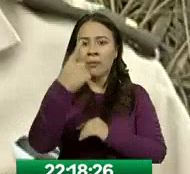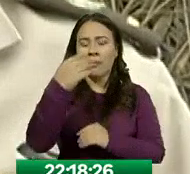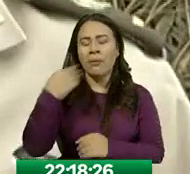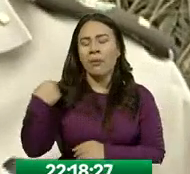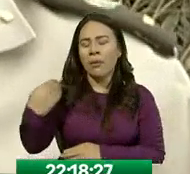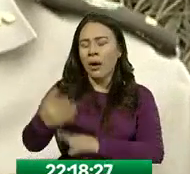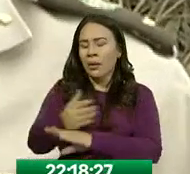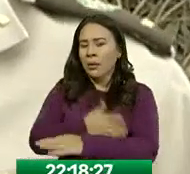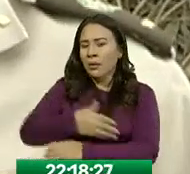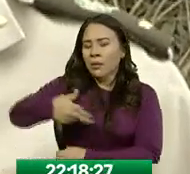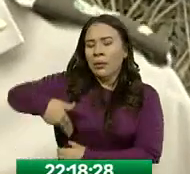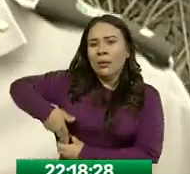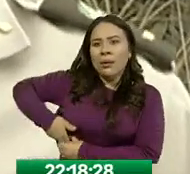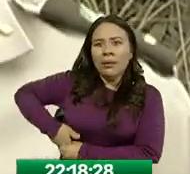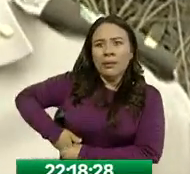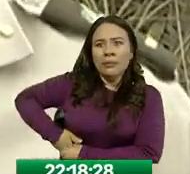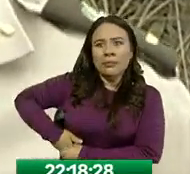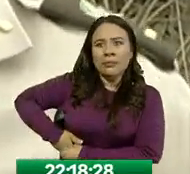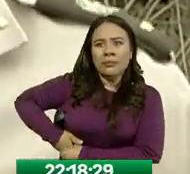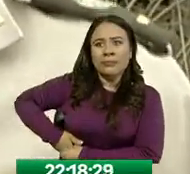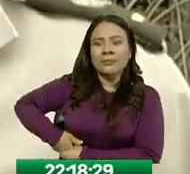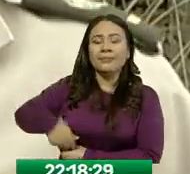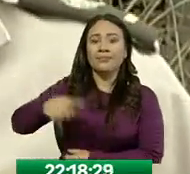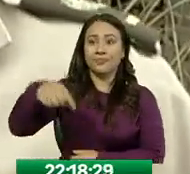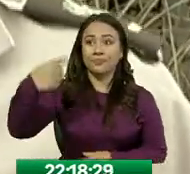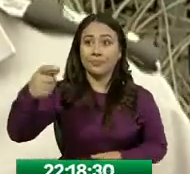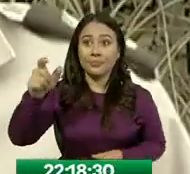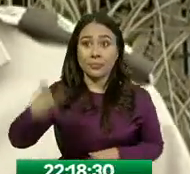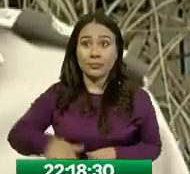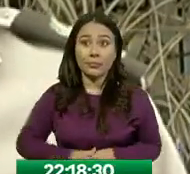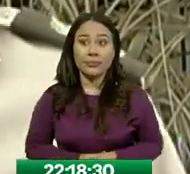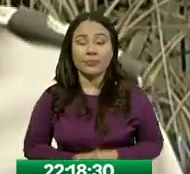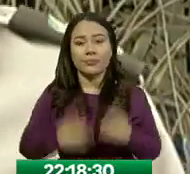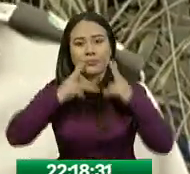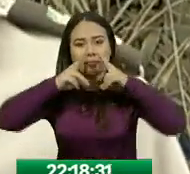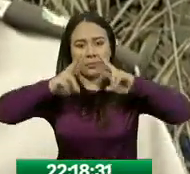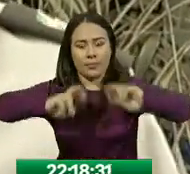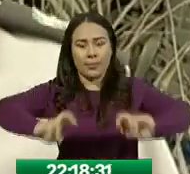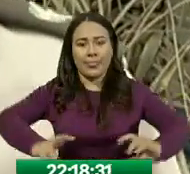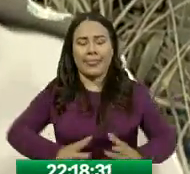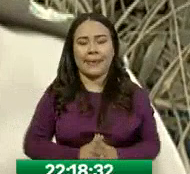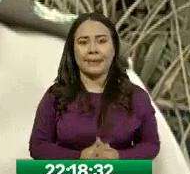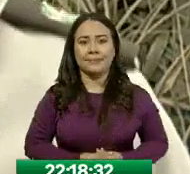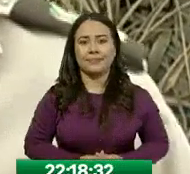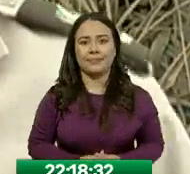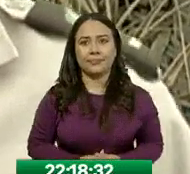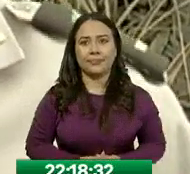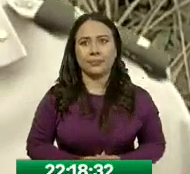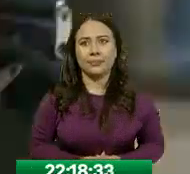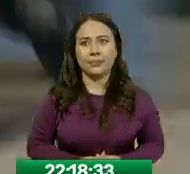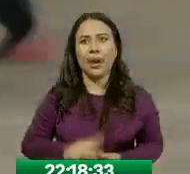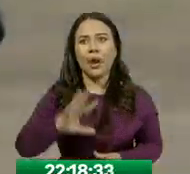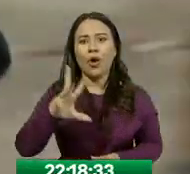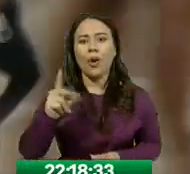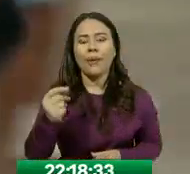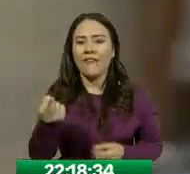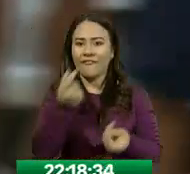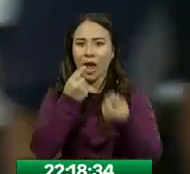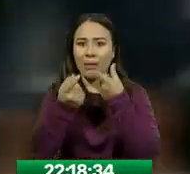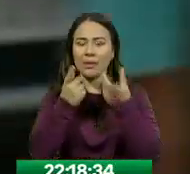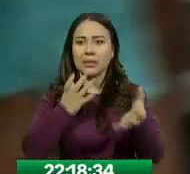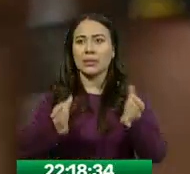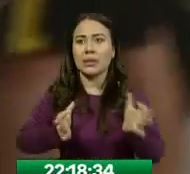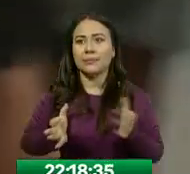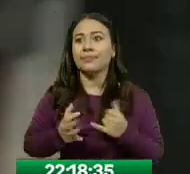tenencia de armas y la otra persona se encuentra investigada en un caso de un robo a una farmacia. Ya se realizó